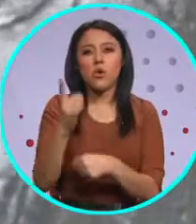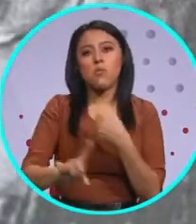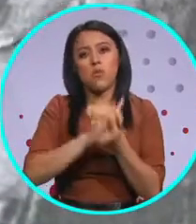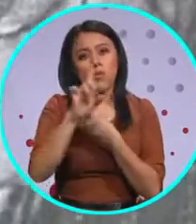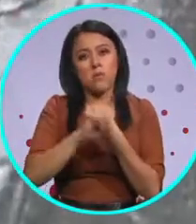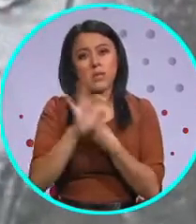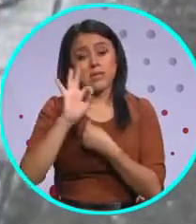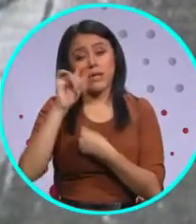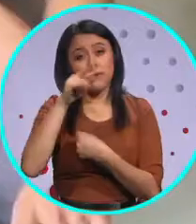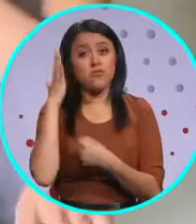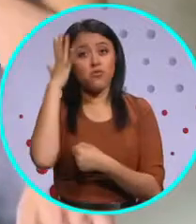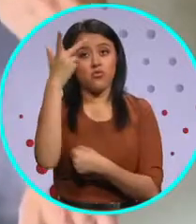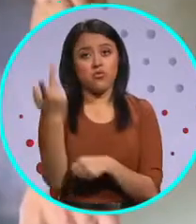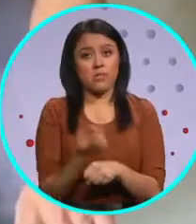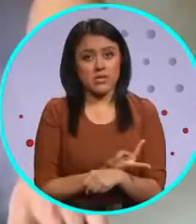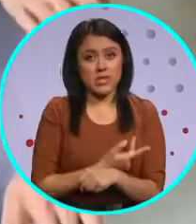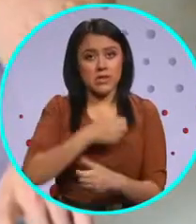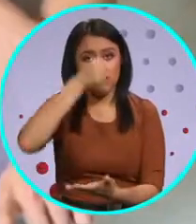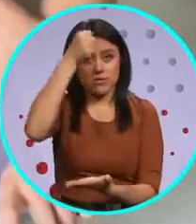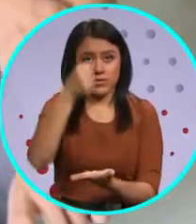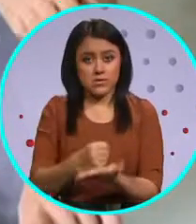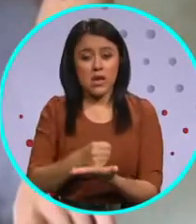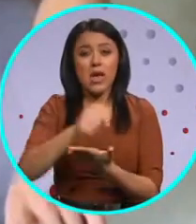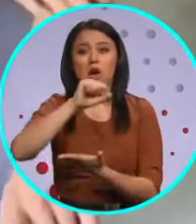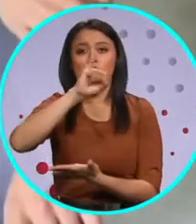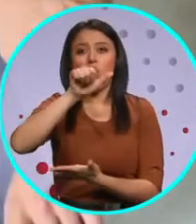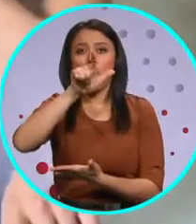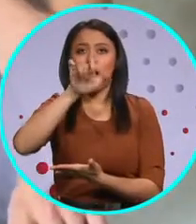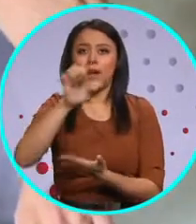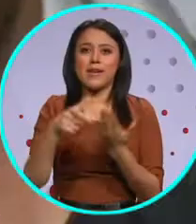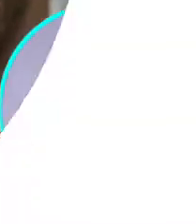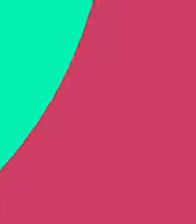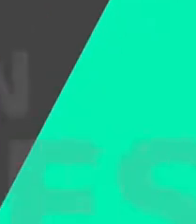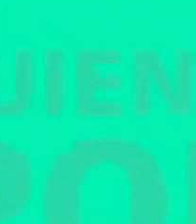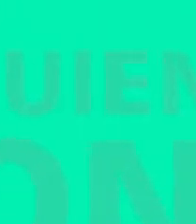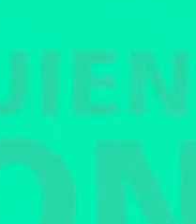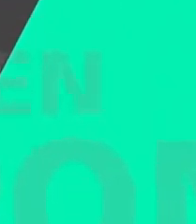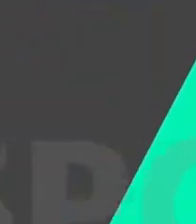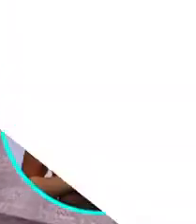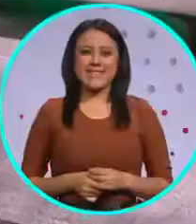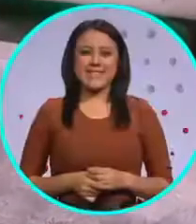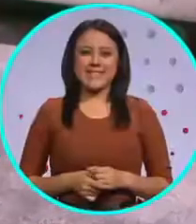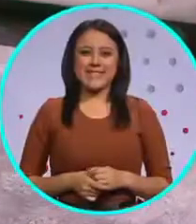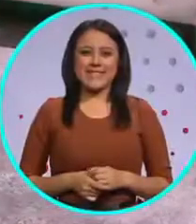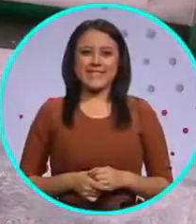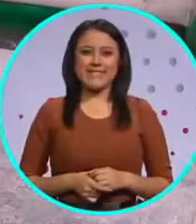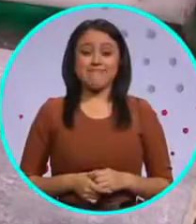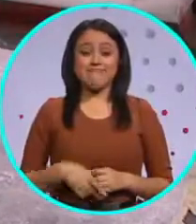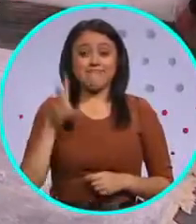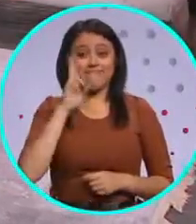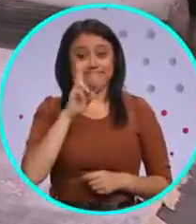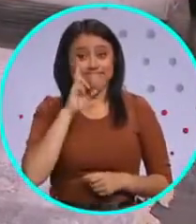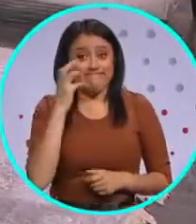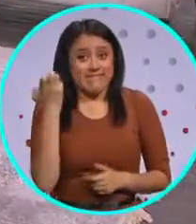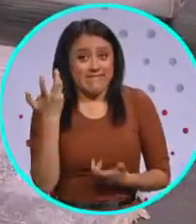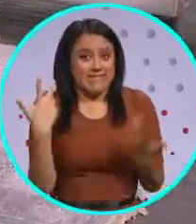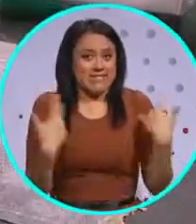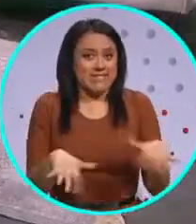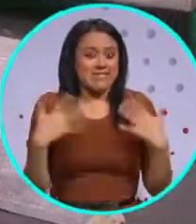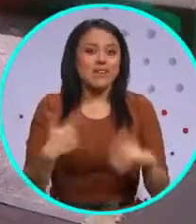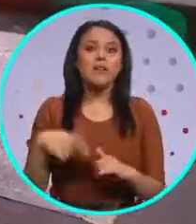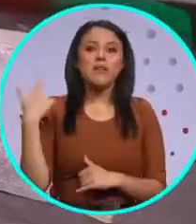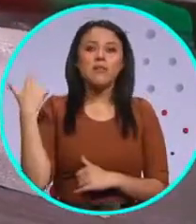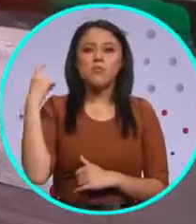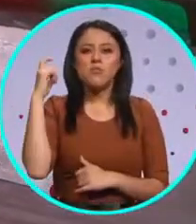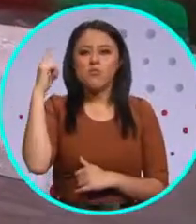pudiera tener a futuro para quien corresponda joel gonzález bueno pues este es sin duda es un problema